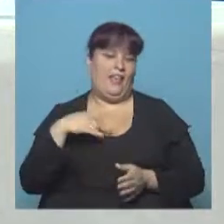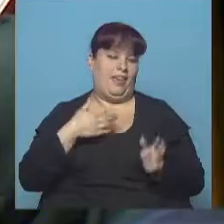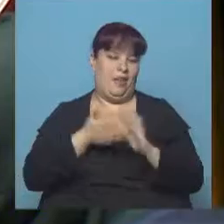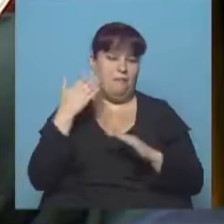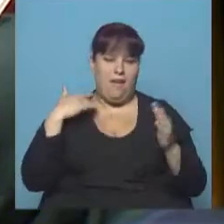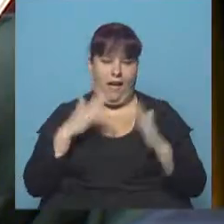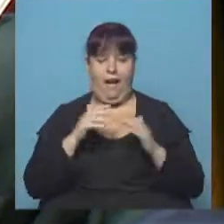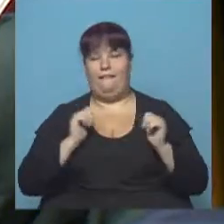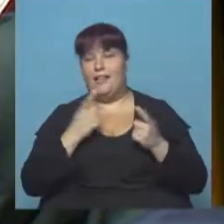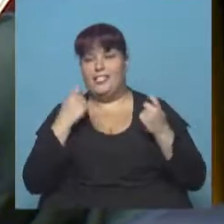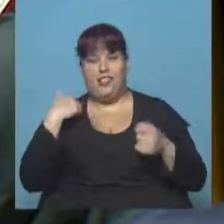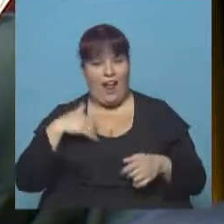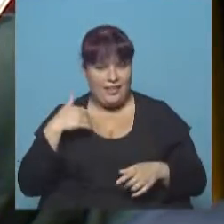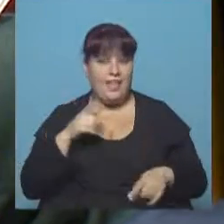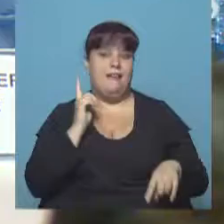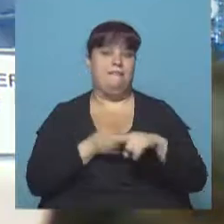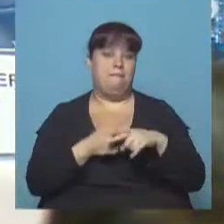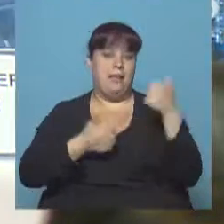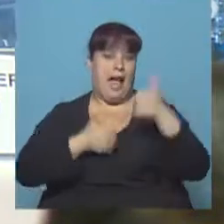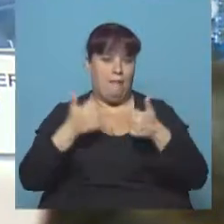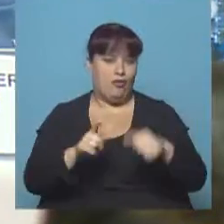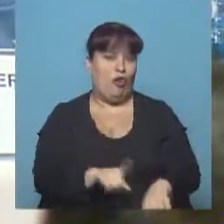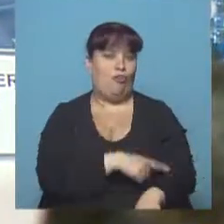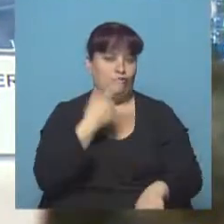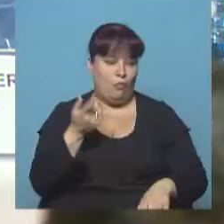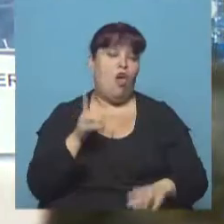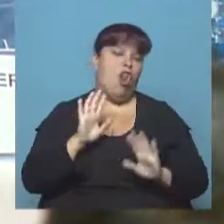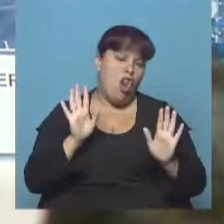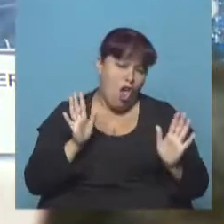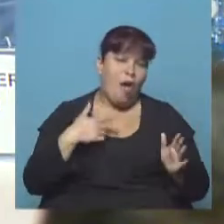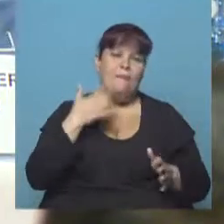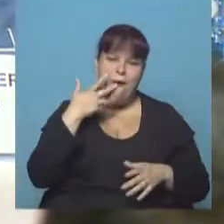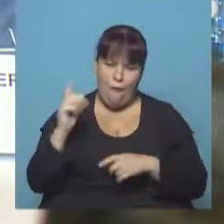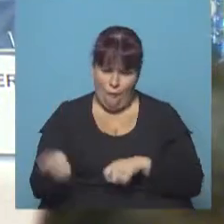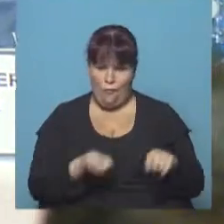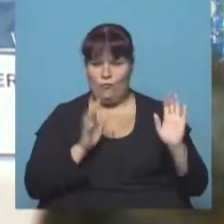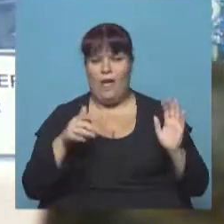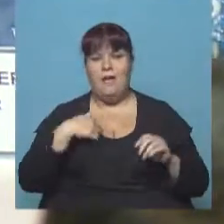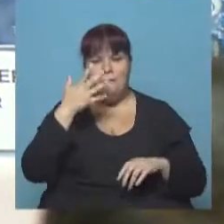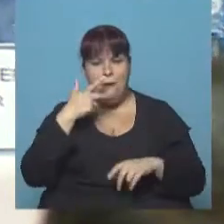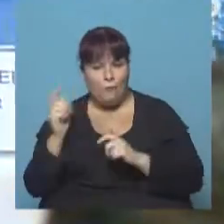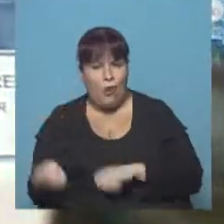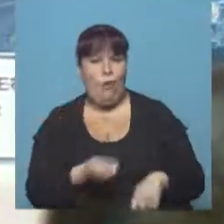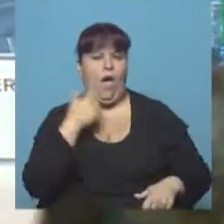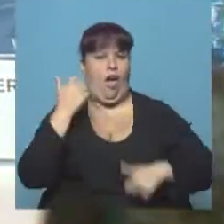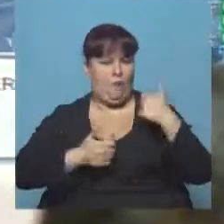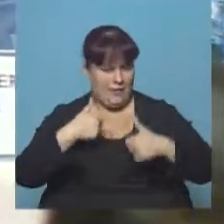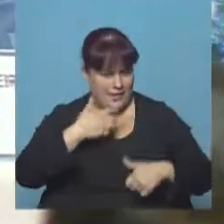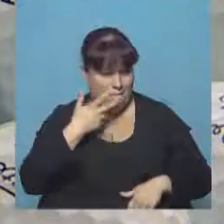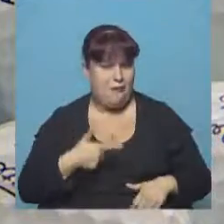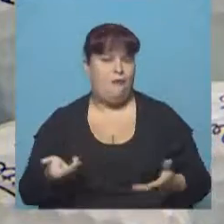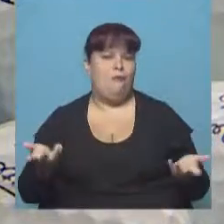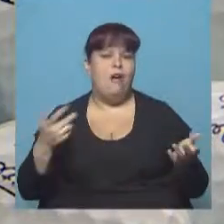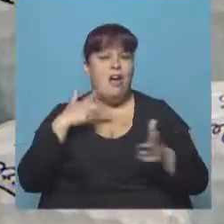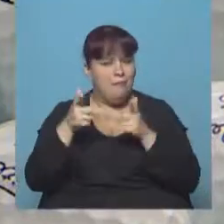ir a casa, quiero mi país, y encima con un Abierto con la tradición que tiene. No, bueno, pero me gusta jugar, ¿no? La verdad es que a mí me gusta jugar, me gusta competir. Y